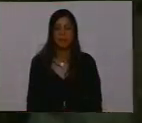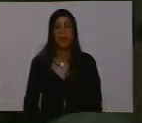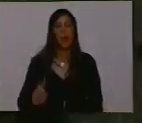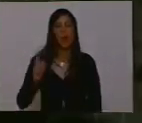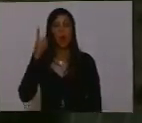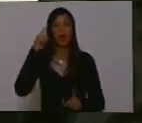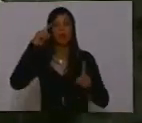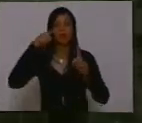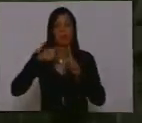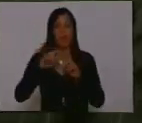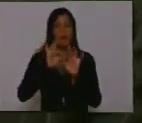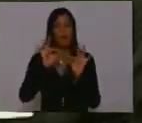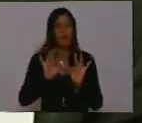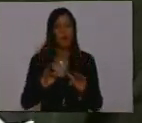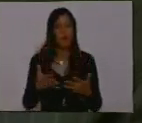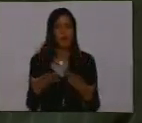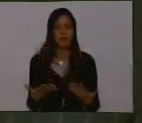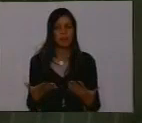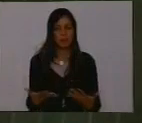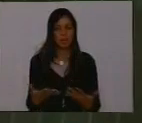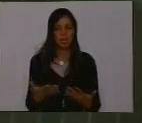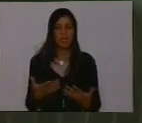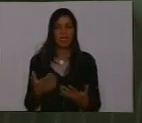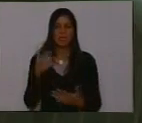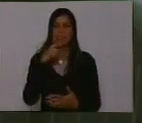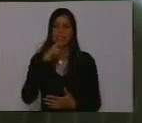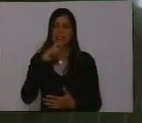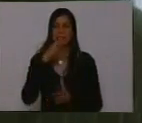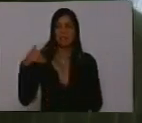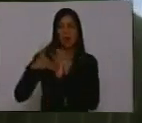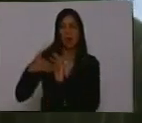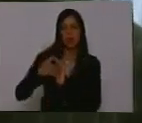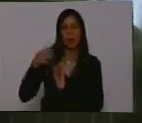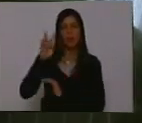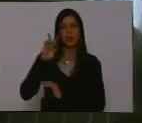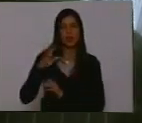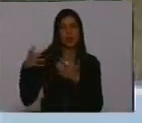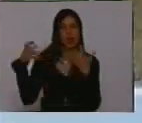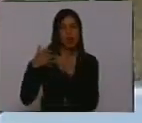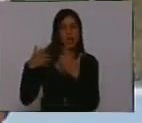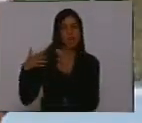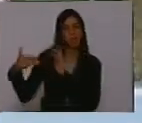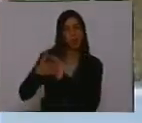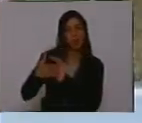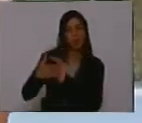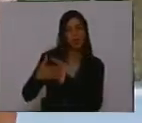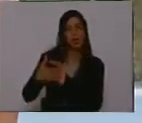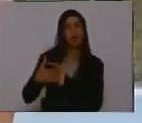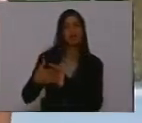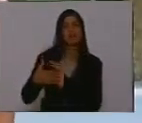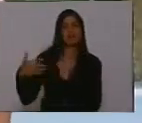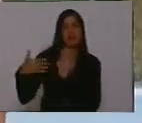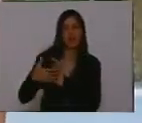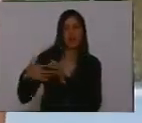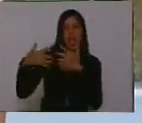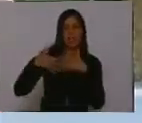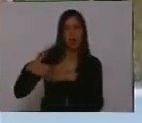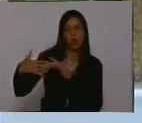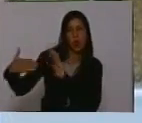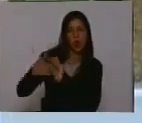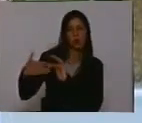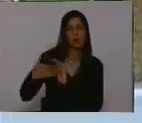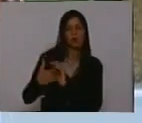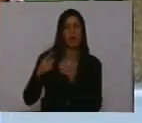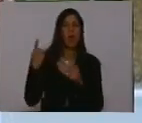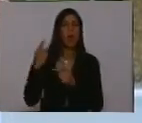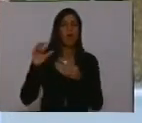única forma que tenemos para superar las dificultades que hoy atraviesa el país y la guerra del enemigo, la guerra del imperialismo, la